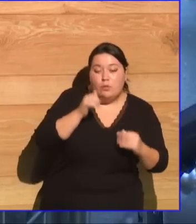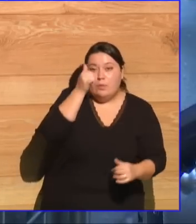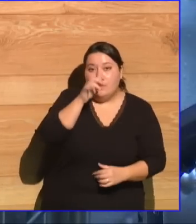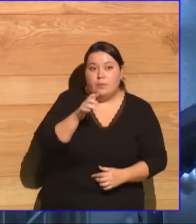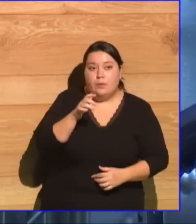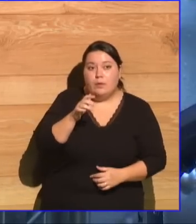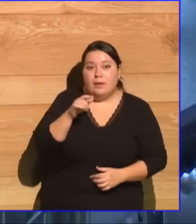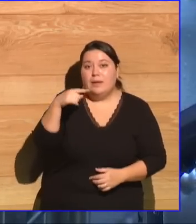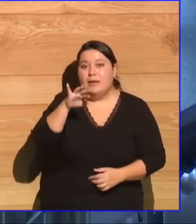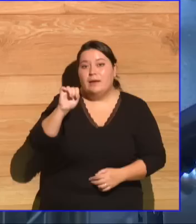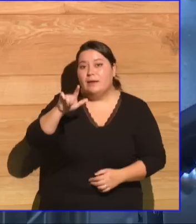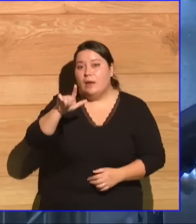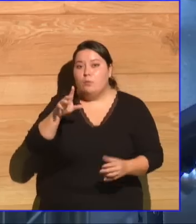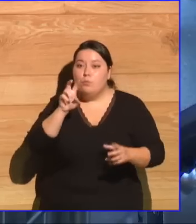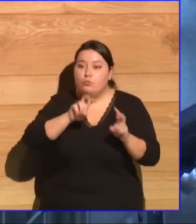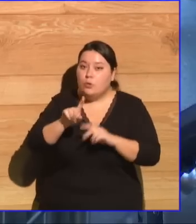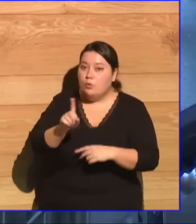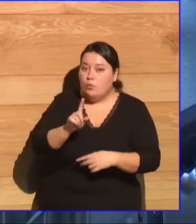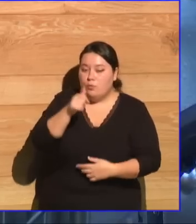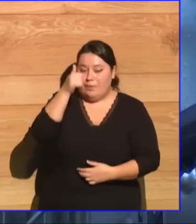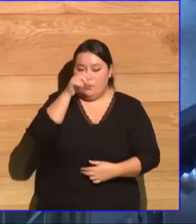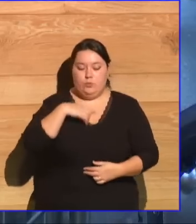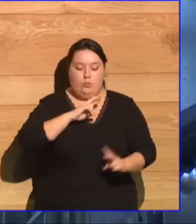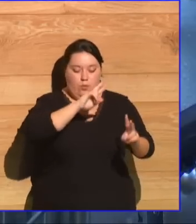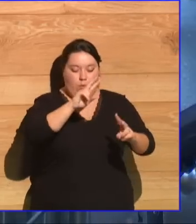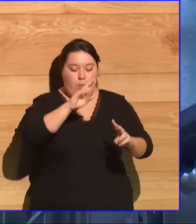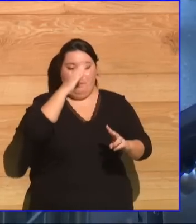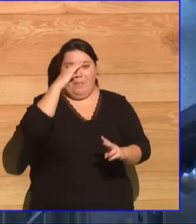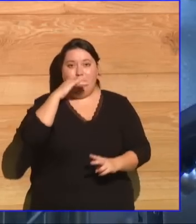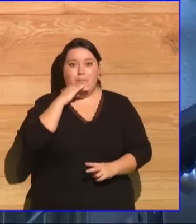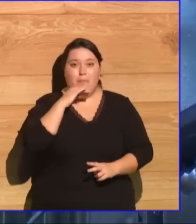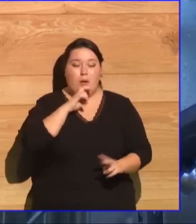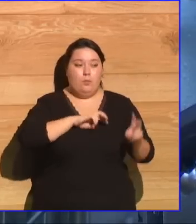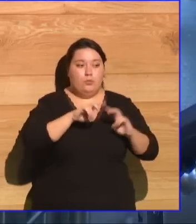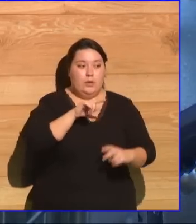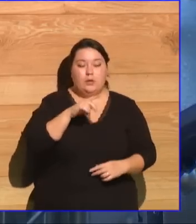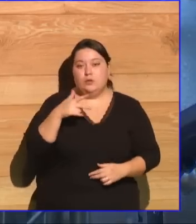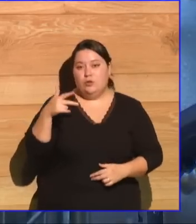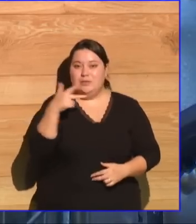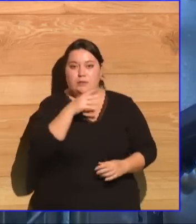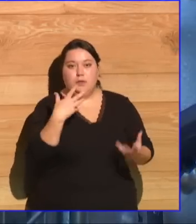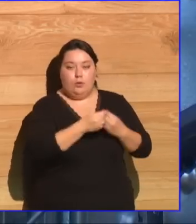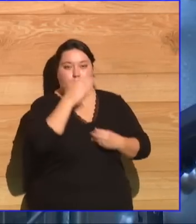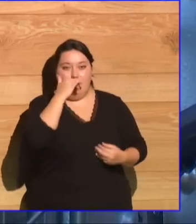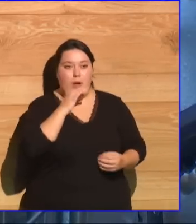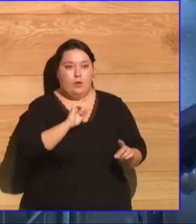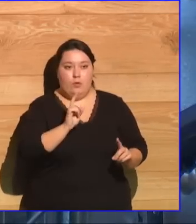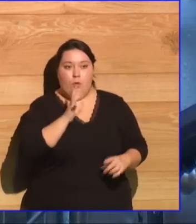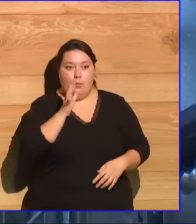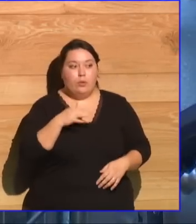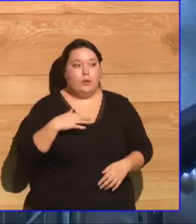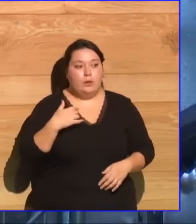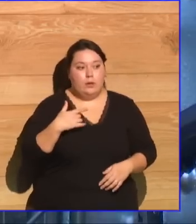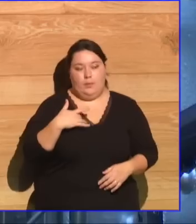busca el Grial. Es la historia de un hombre que tiene que reencontrarse con su padre. No hagáis chistes con esto porque es evidente por dónde